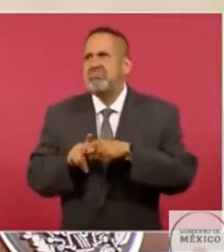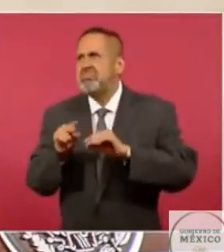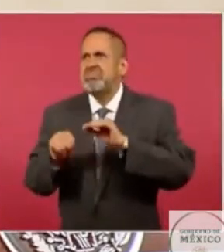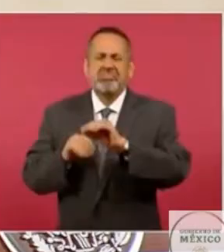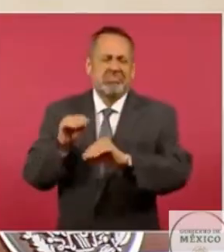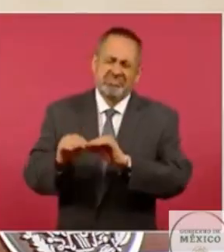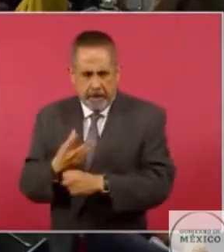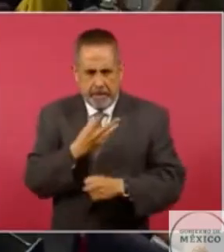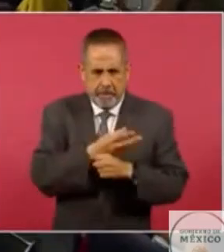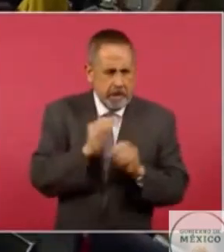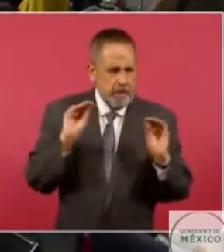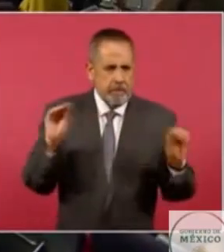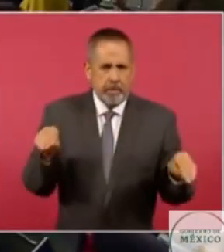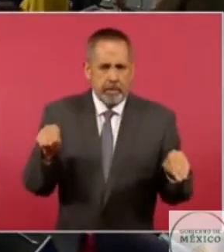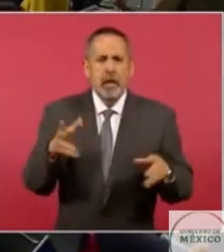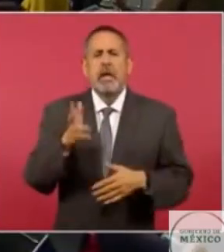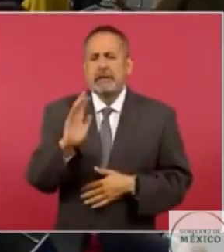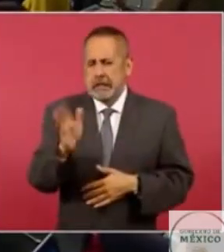sector energético.